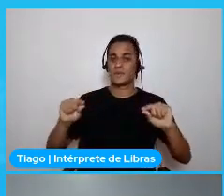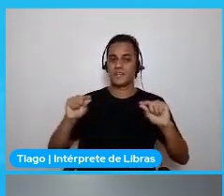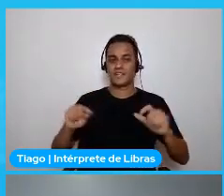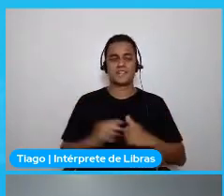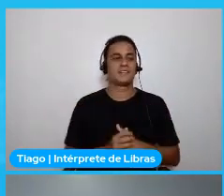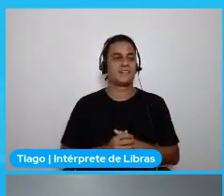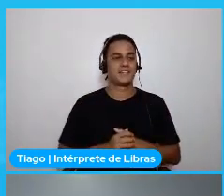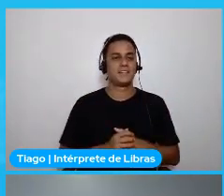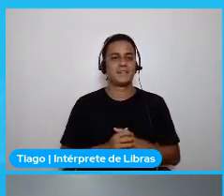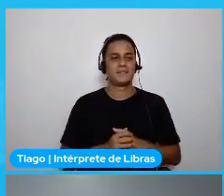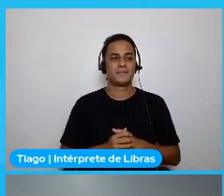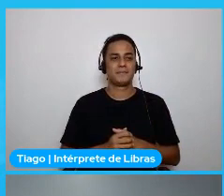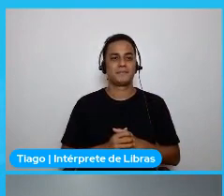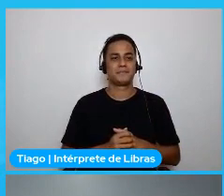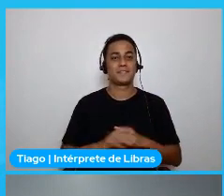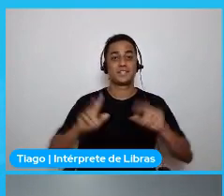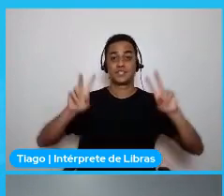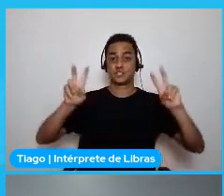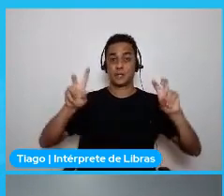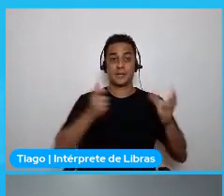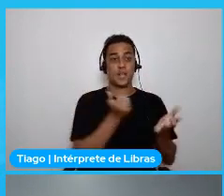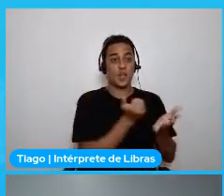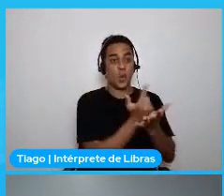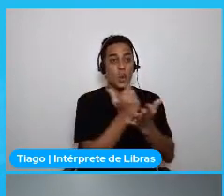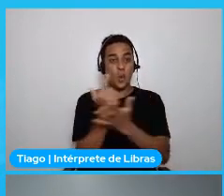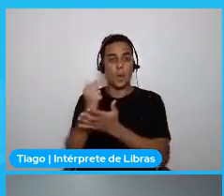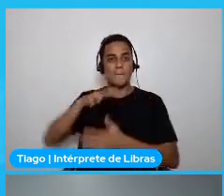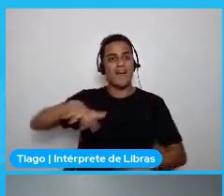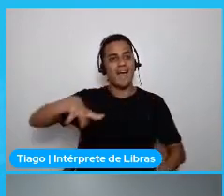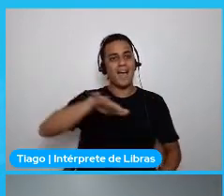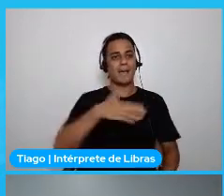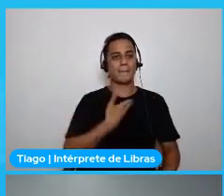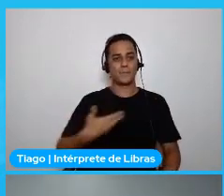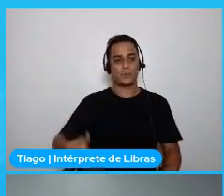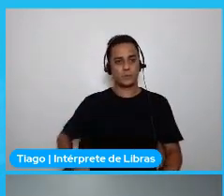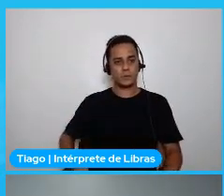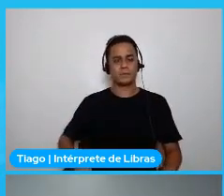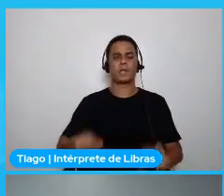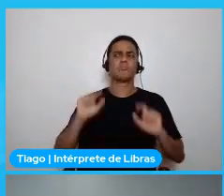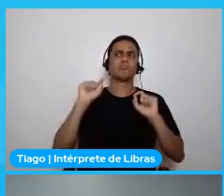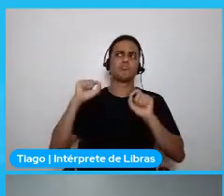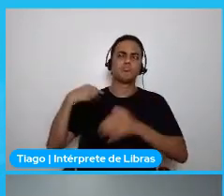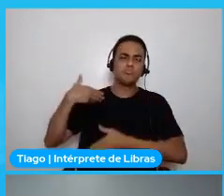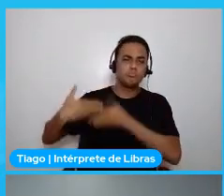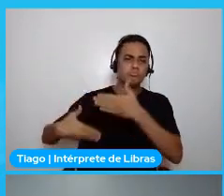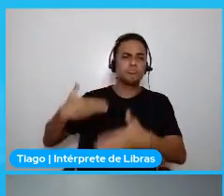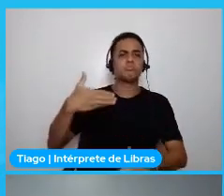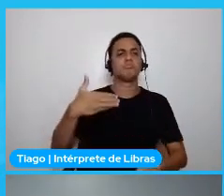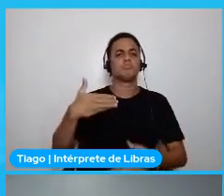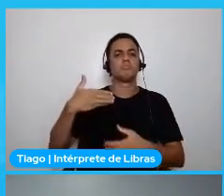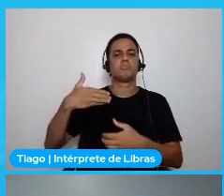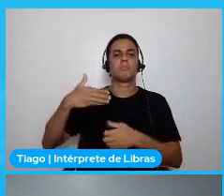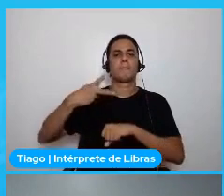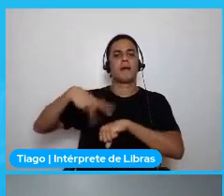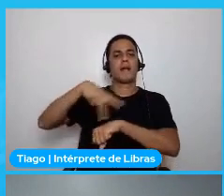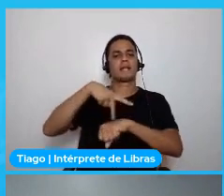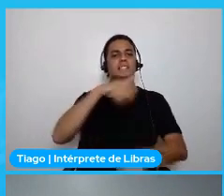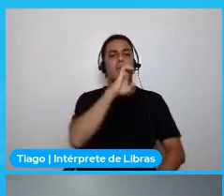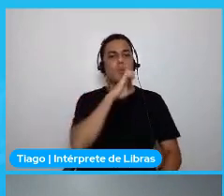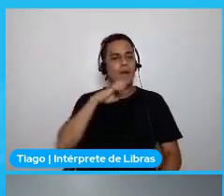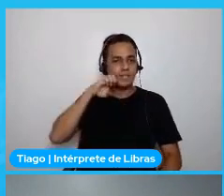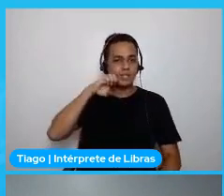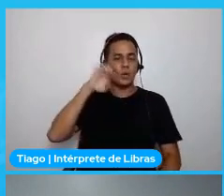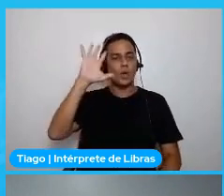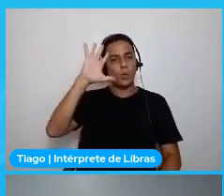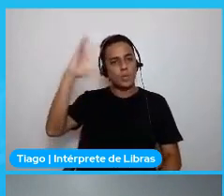sobre compras públicas. Sobre compras públicas y qué es lo que sucedió en Ecuador durante la